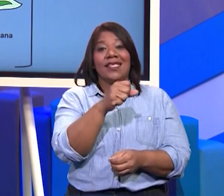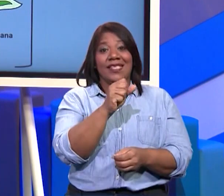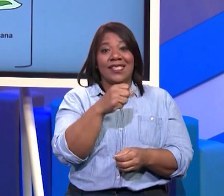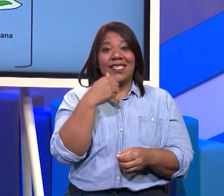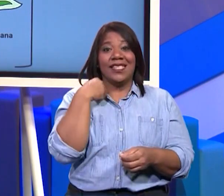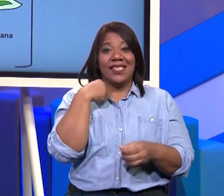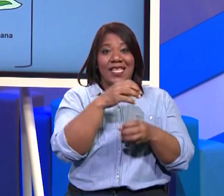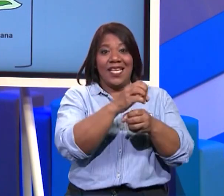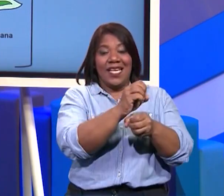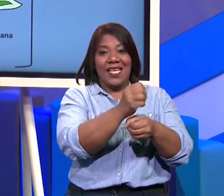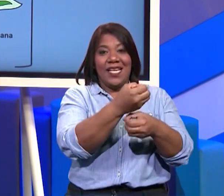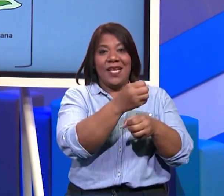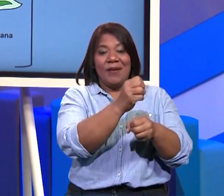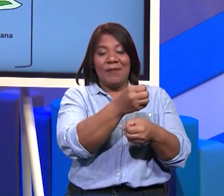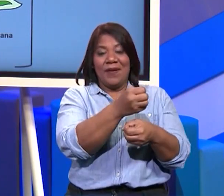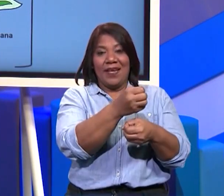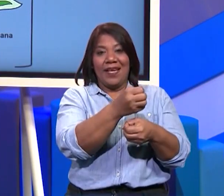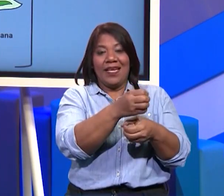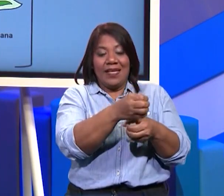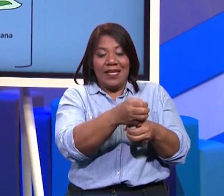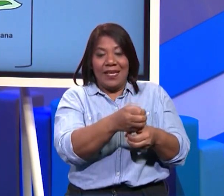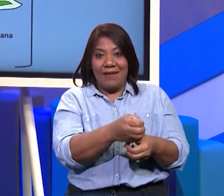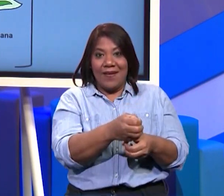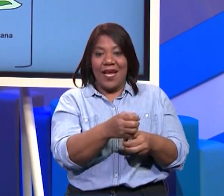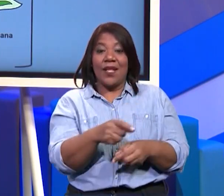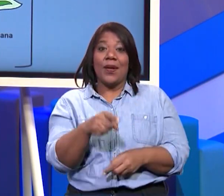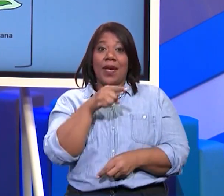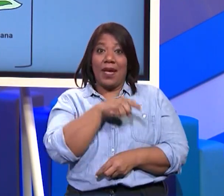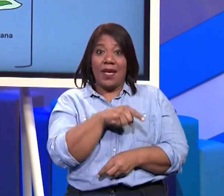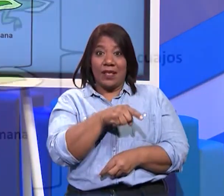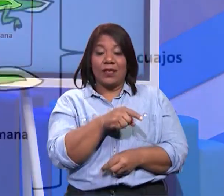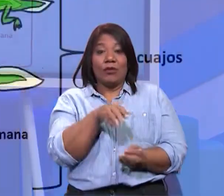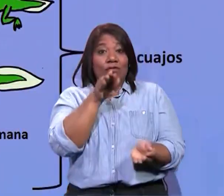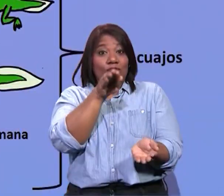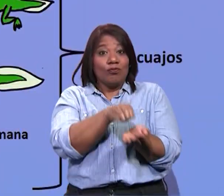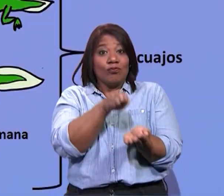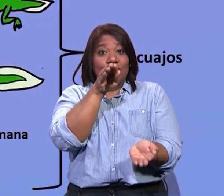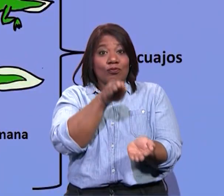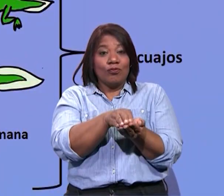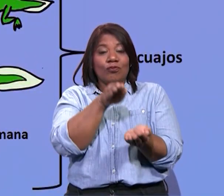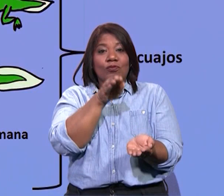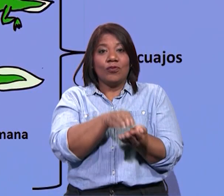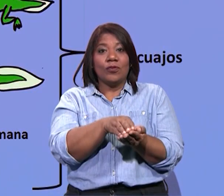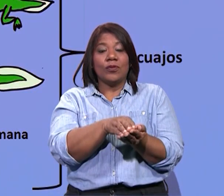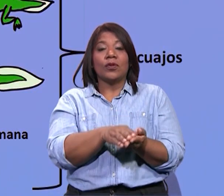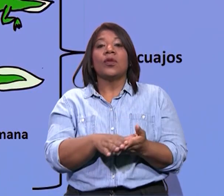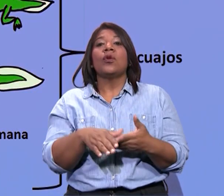vertebrados. Entonces, los anfibios en su ciclo de vida presentan